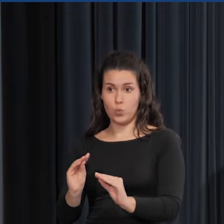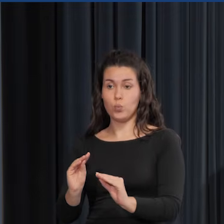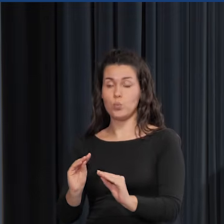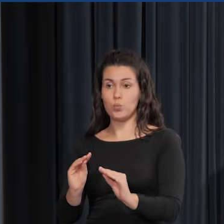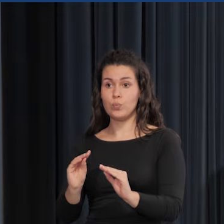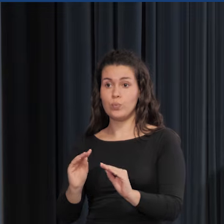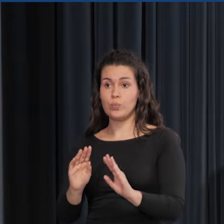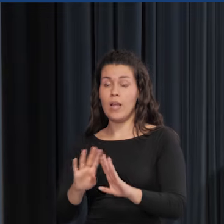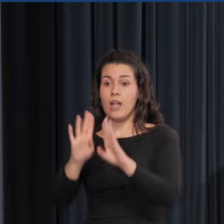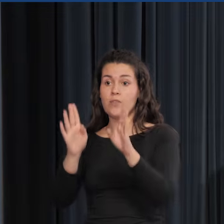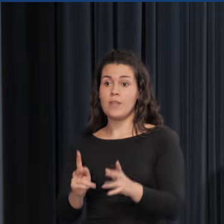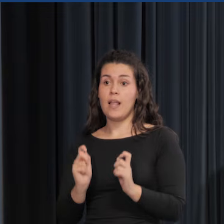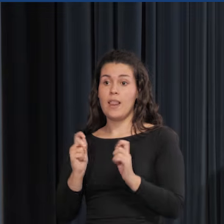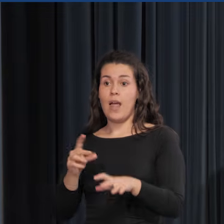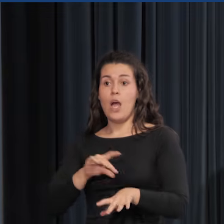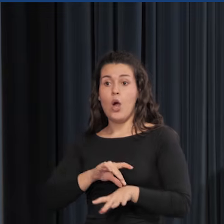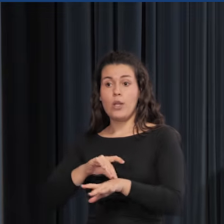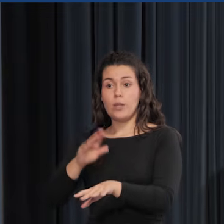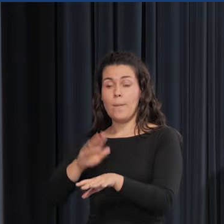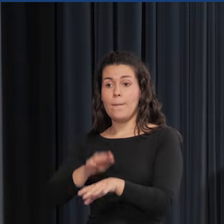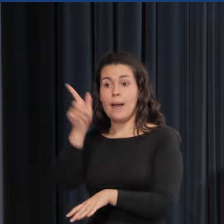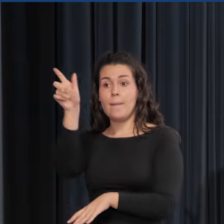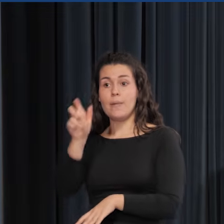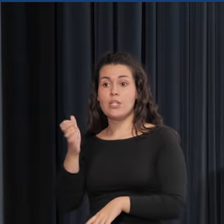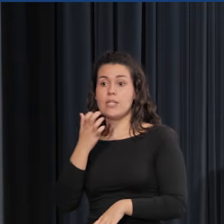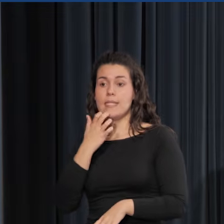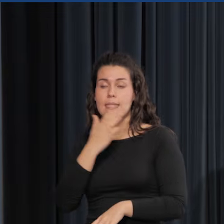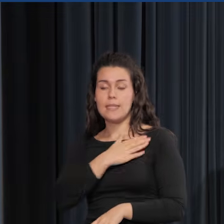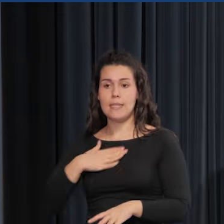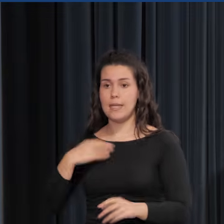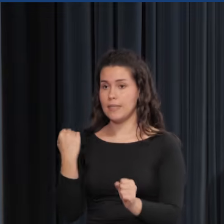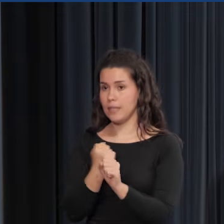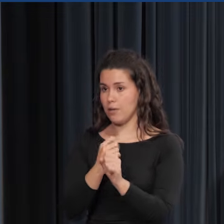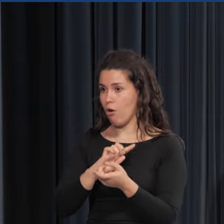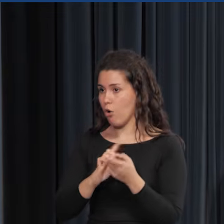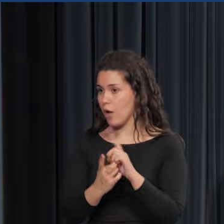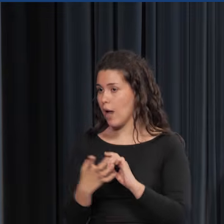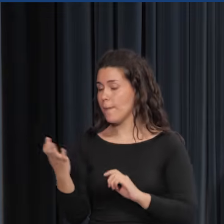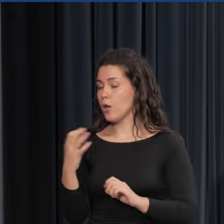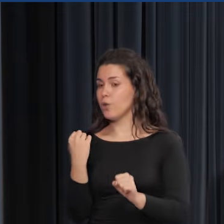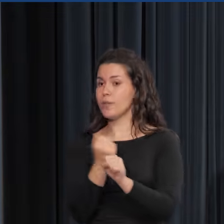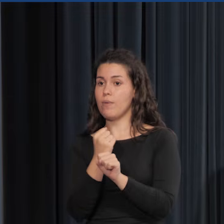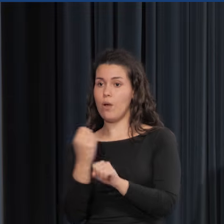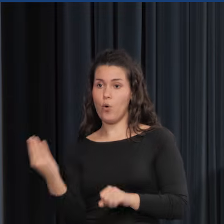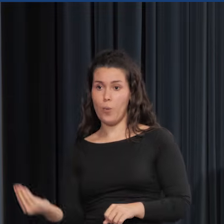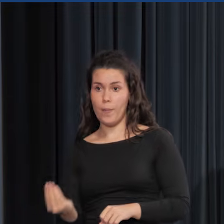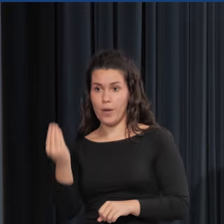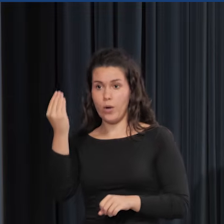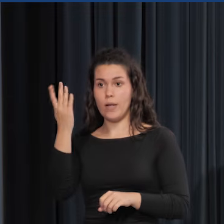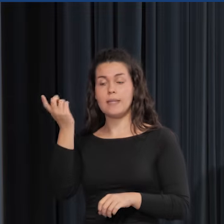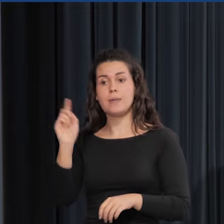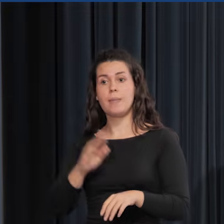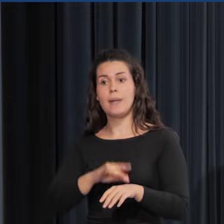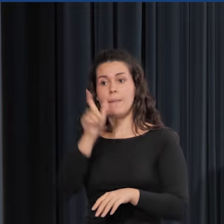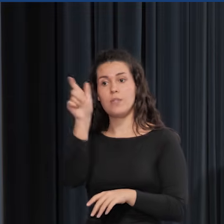da orientaciones hacia una persona que busca buscar empleo o mejorar su posición laboral, también para